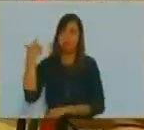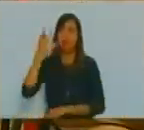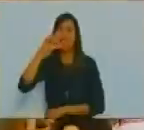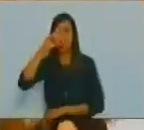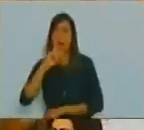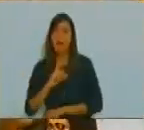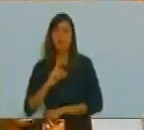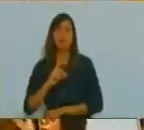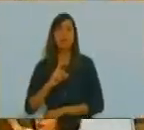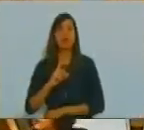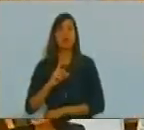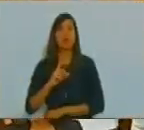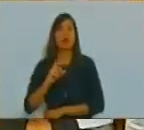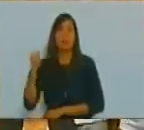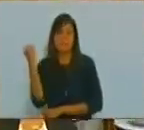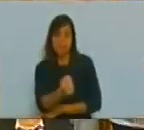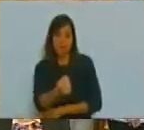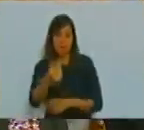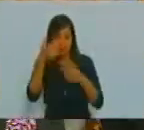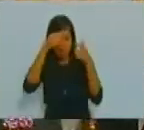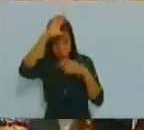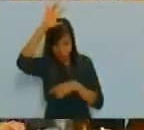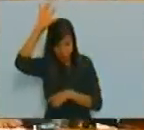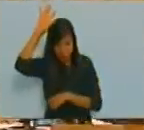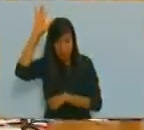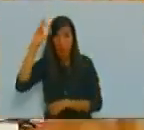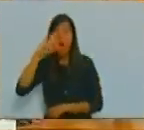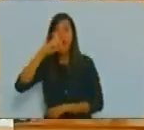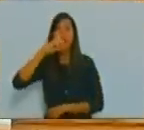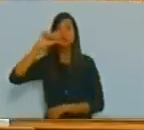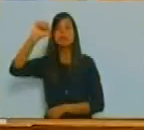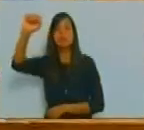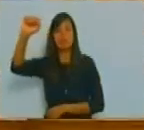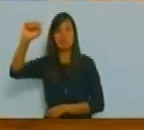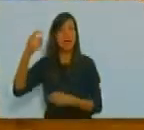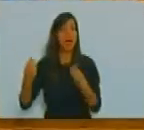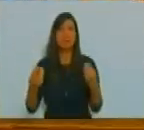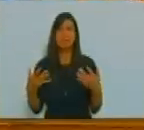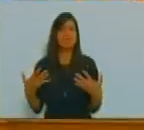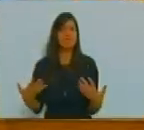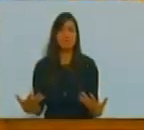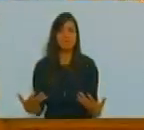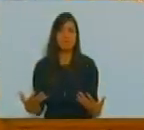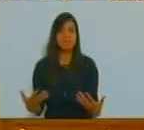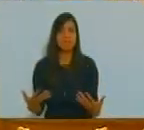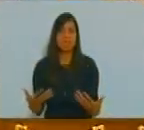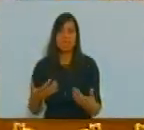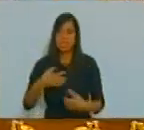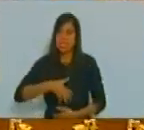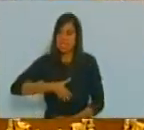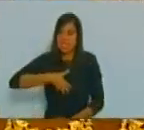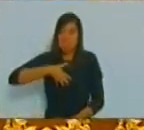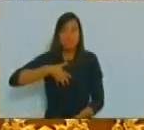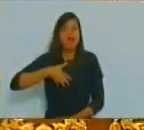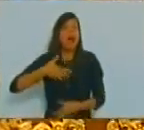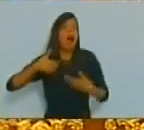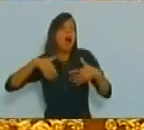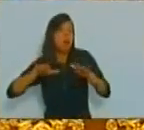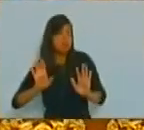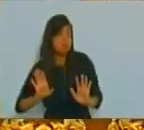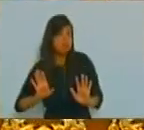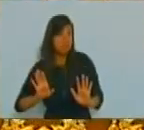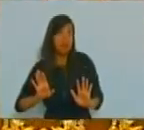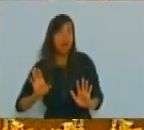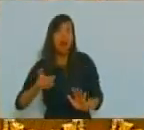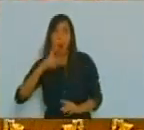cuando nos arrebataron a ríver el presidente nicolás maduro pudo irse por la violencia pudo hacer